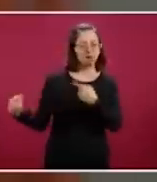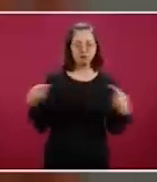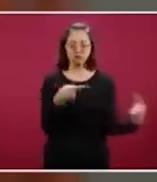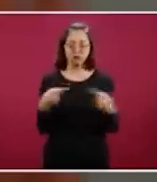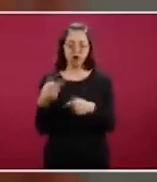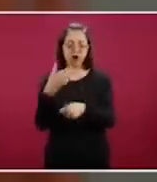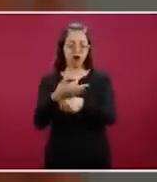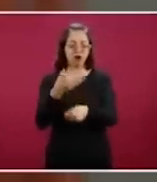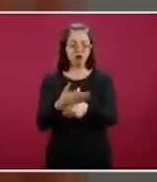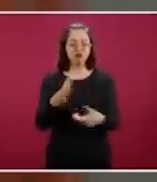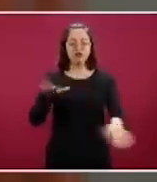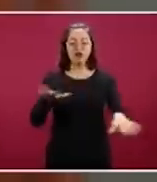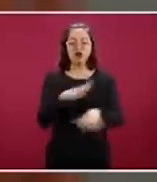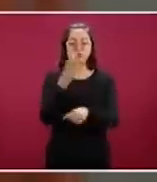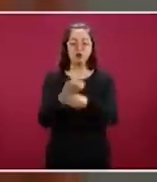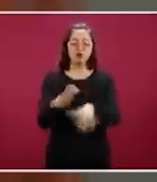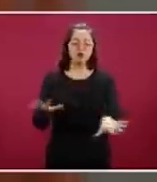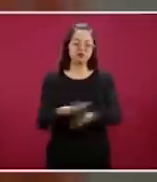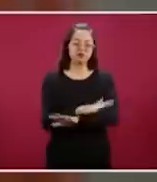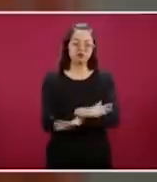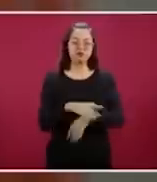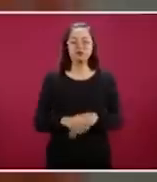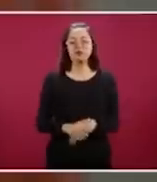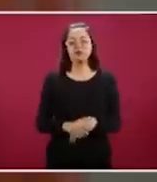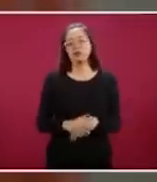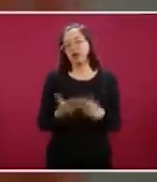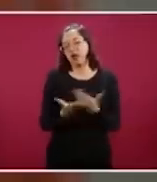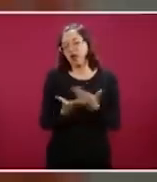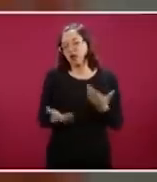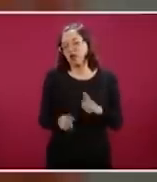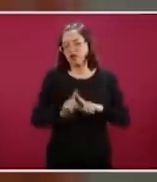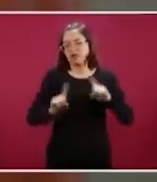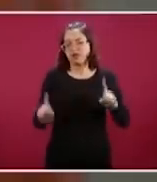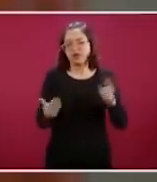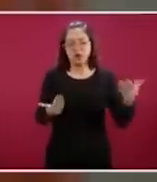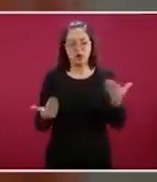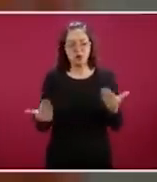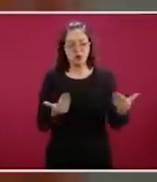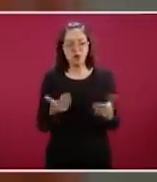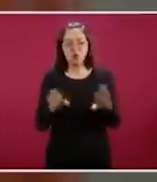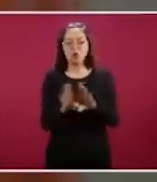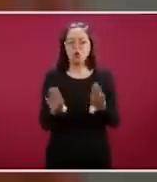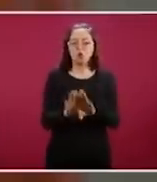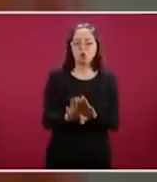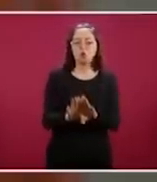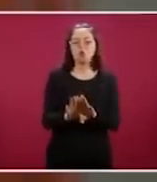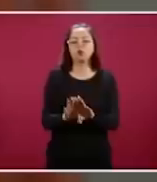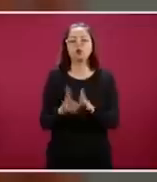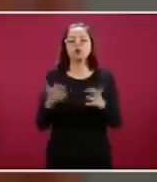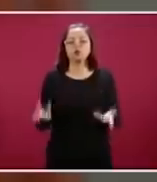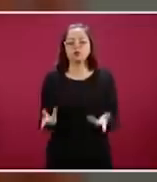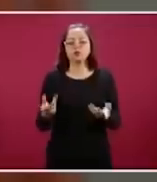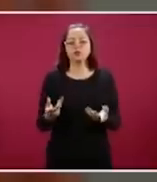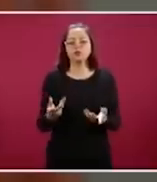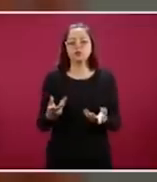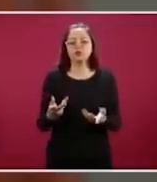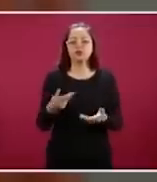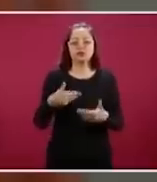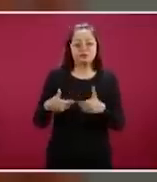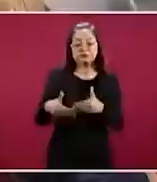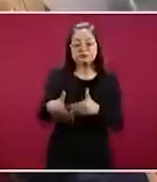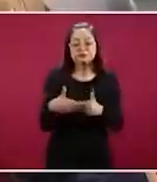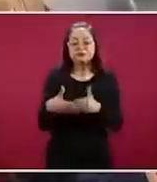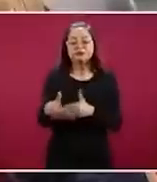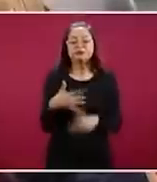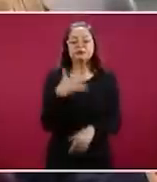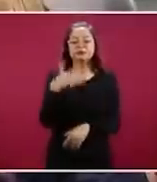transformación? Y si es así, ¿cuál sería la diferencia en estos momentos, en esta coyuntura? ¿Cuál sería la conjura de la profesa en estos